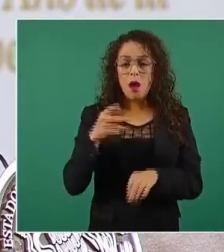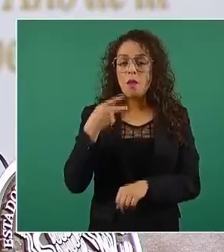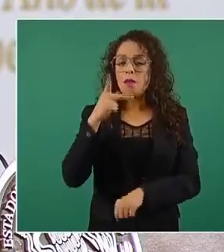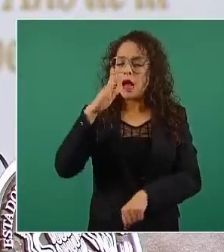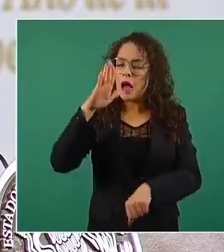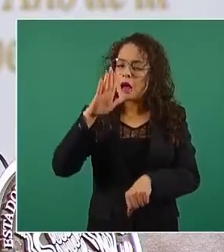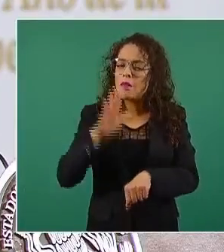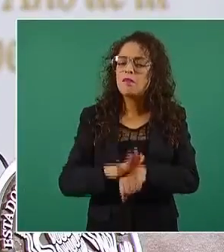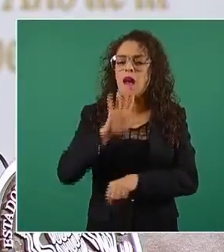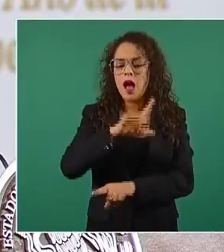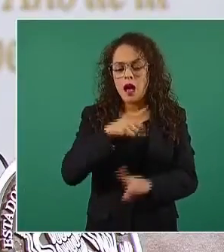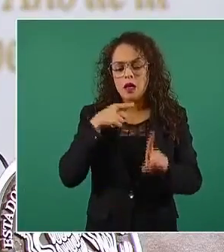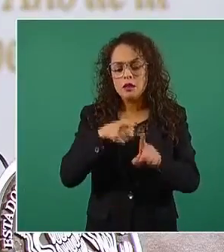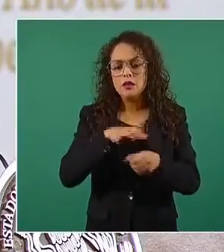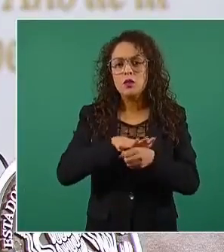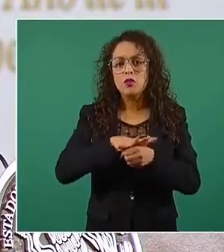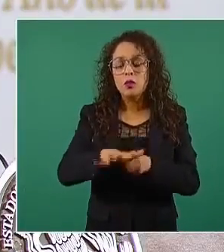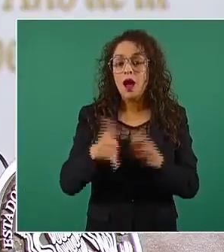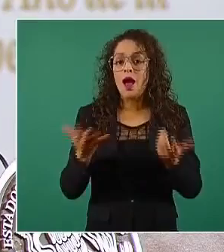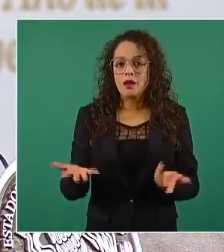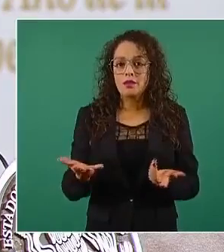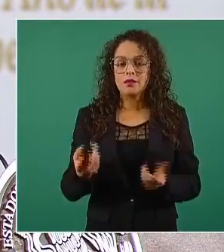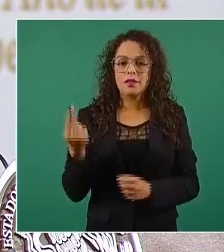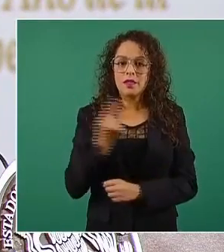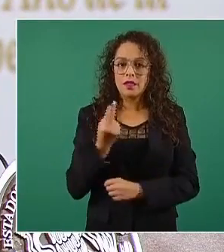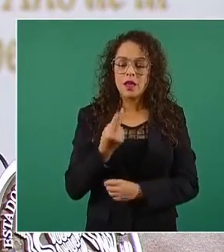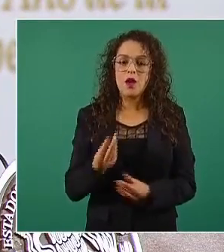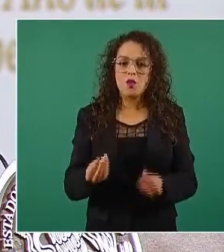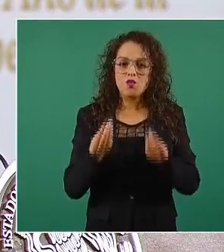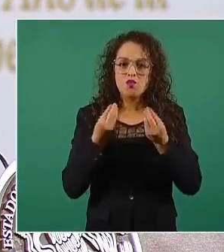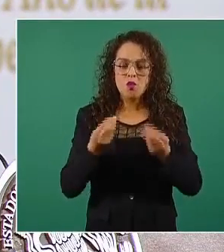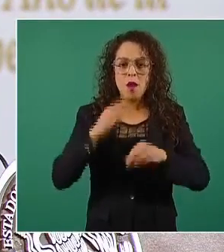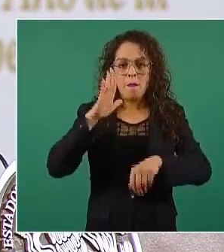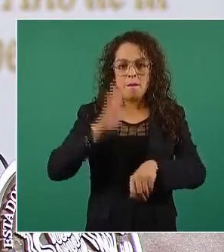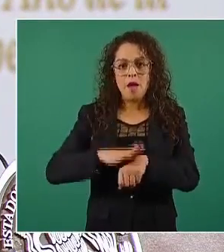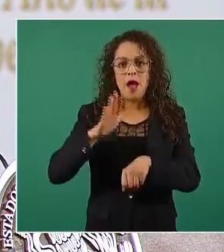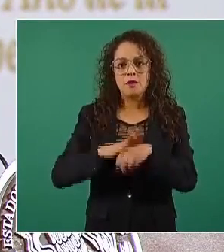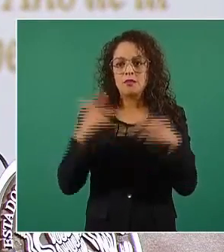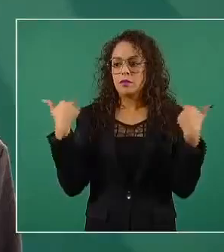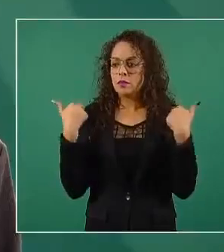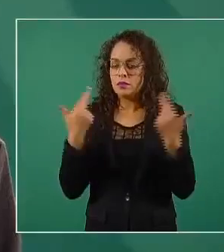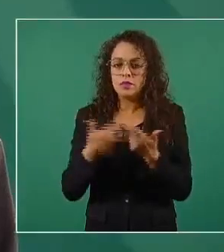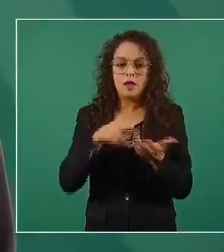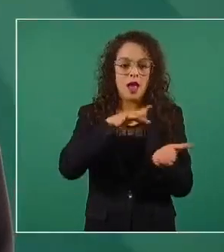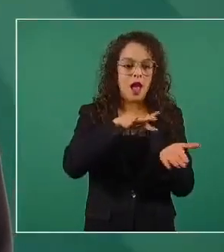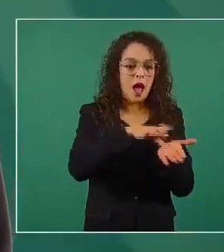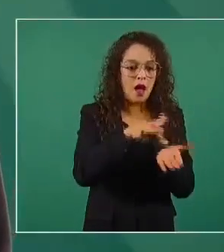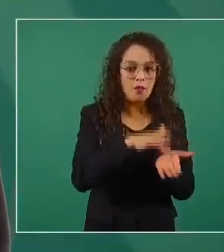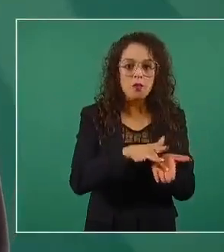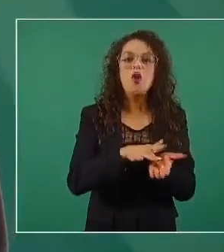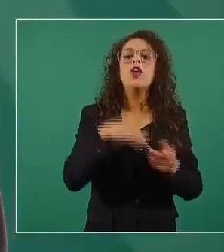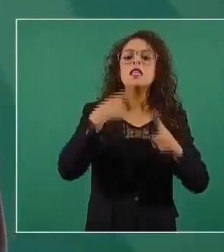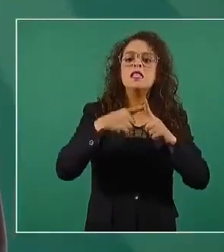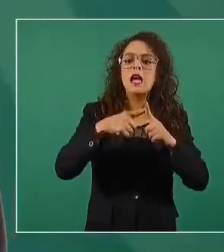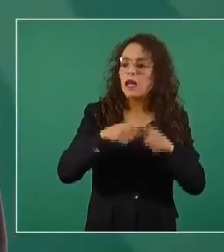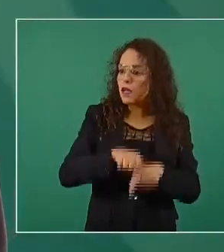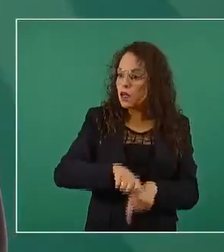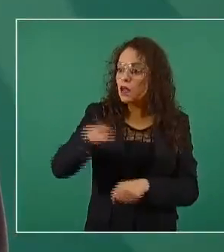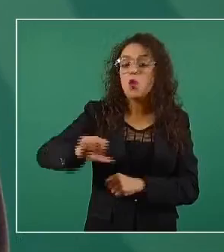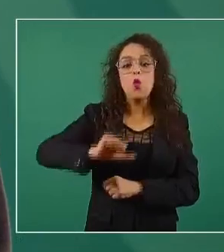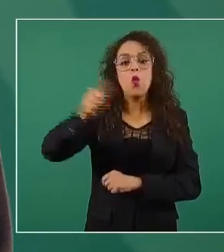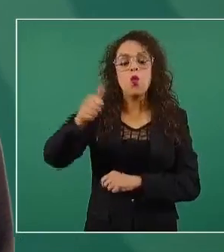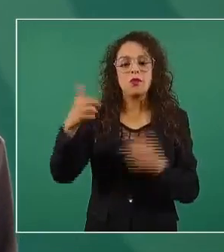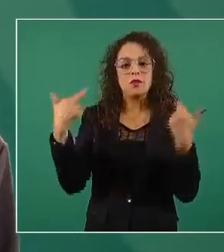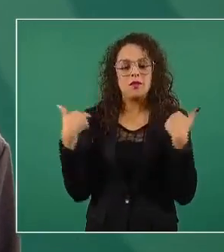esta multiplicación de apoyos de maestros que apoyan maestros, instructores que apoyan